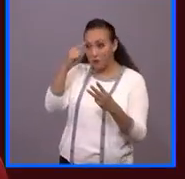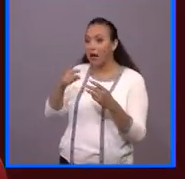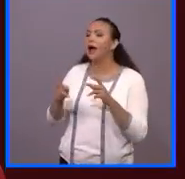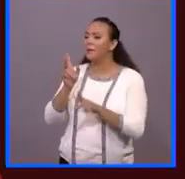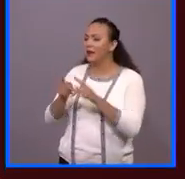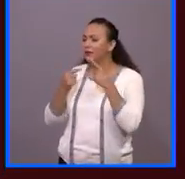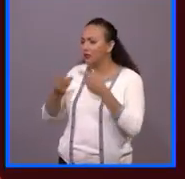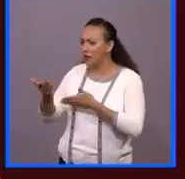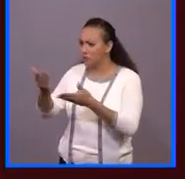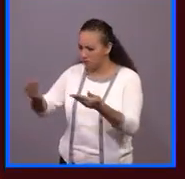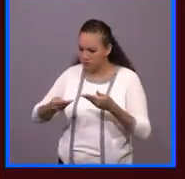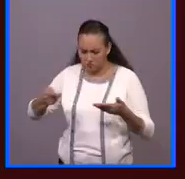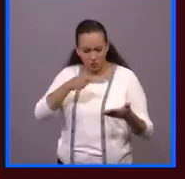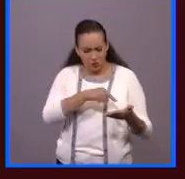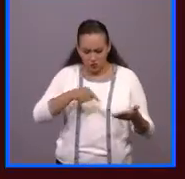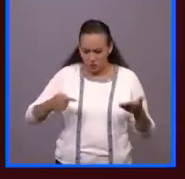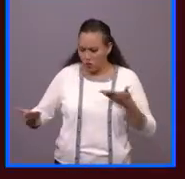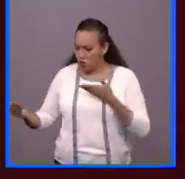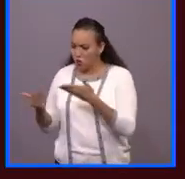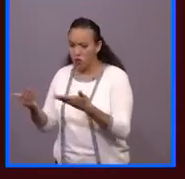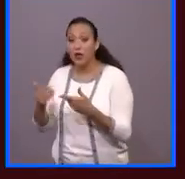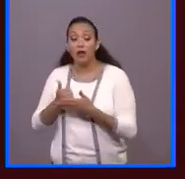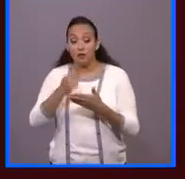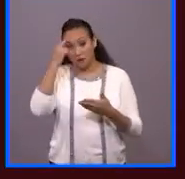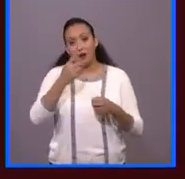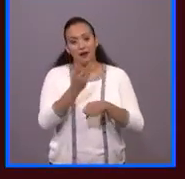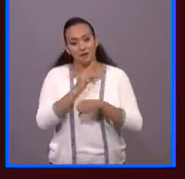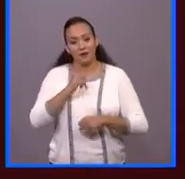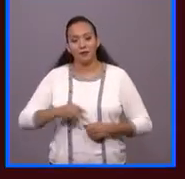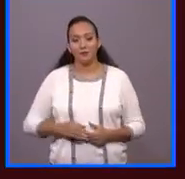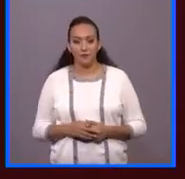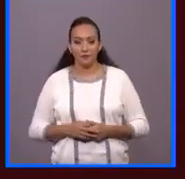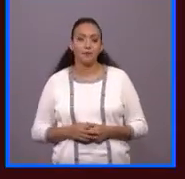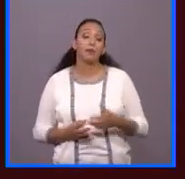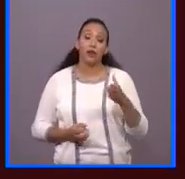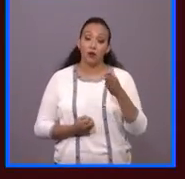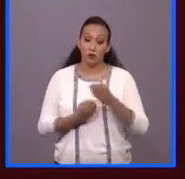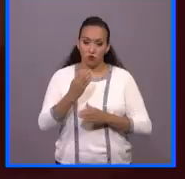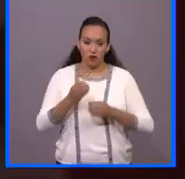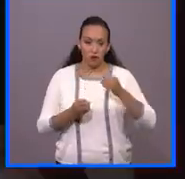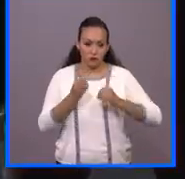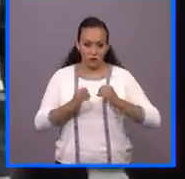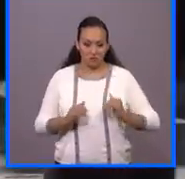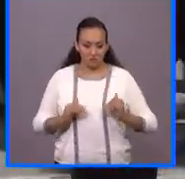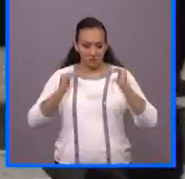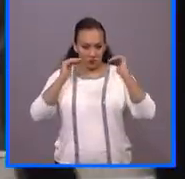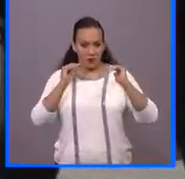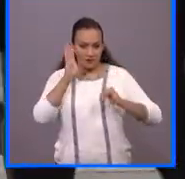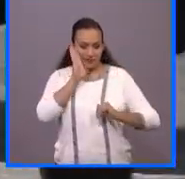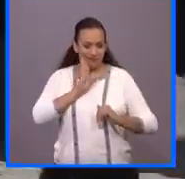reglas que sigan el resto de los tribunales. En el encuentro agregó que la nueva integración de la Corte tendrá